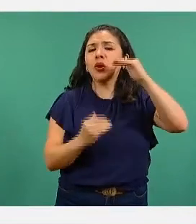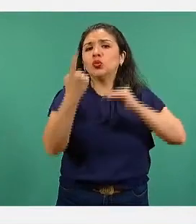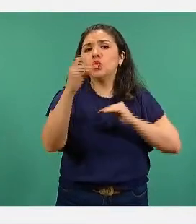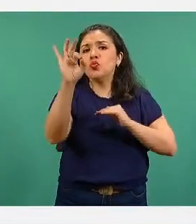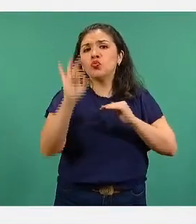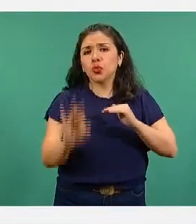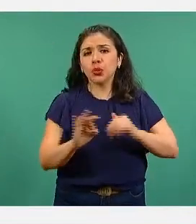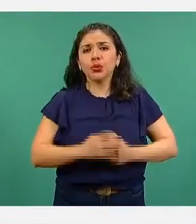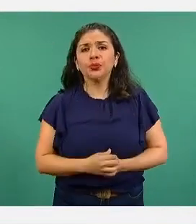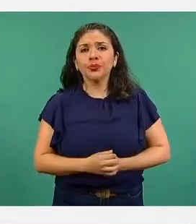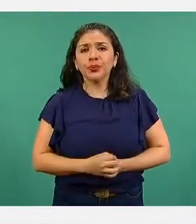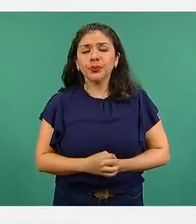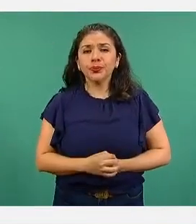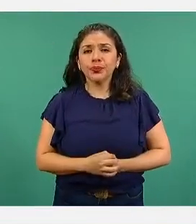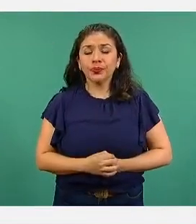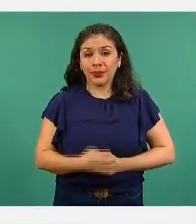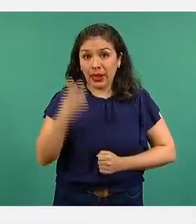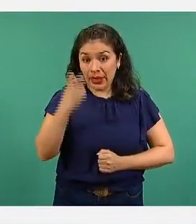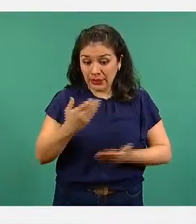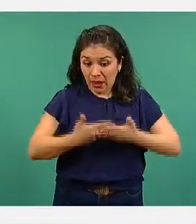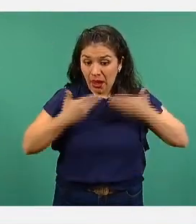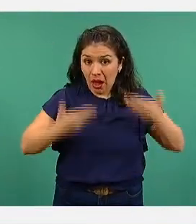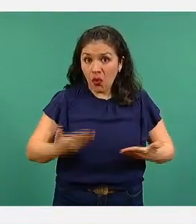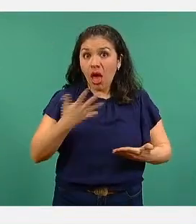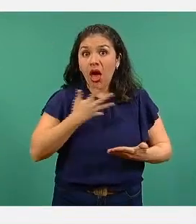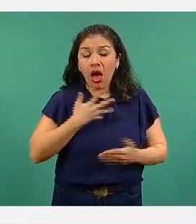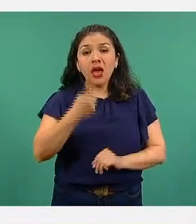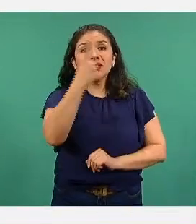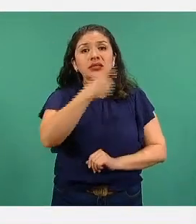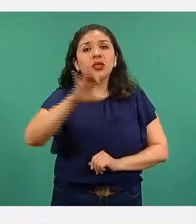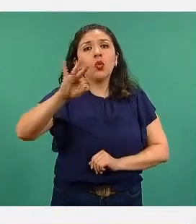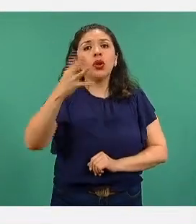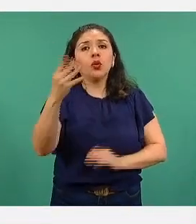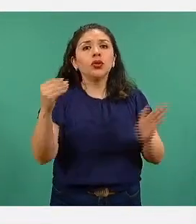punto porcentual. Hasta este momento tenemos